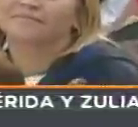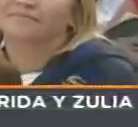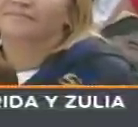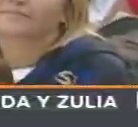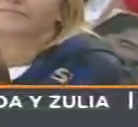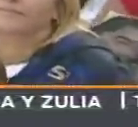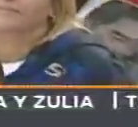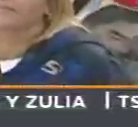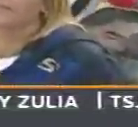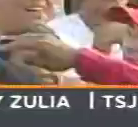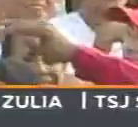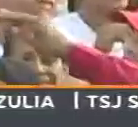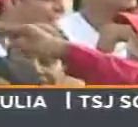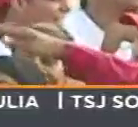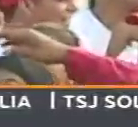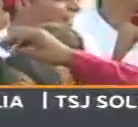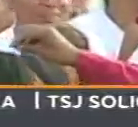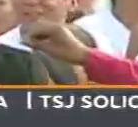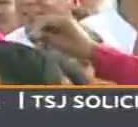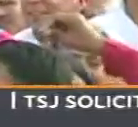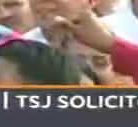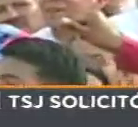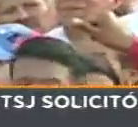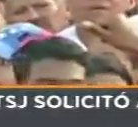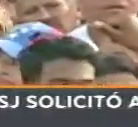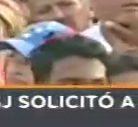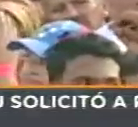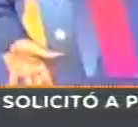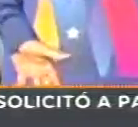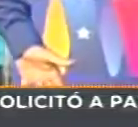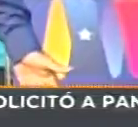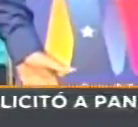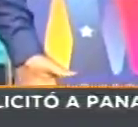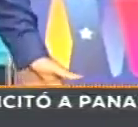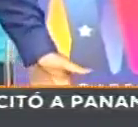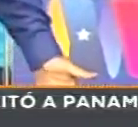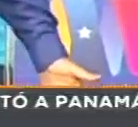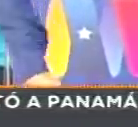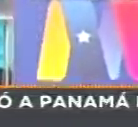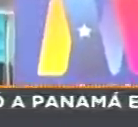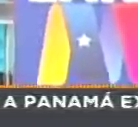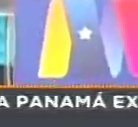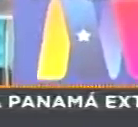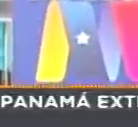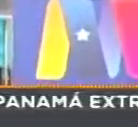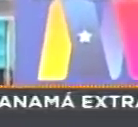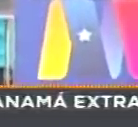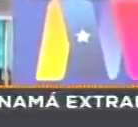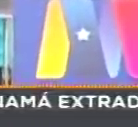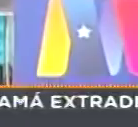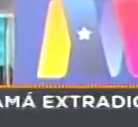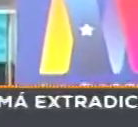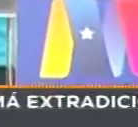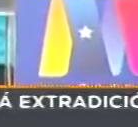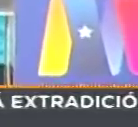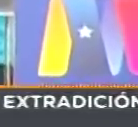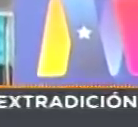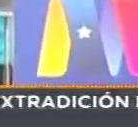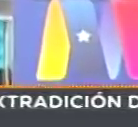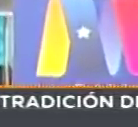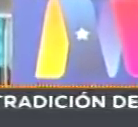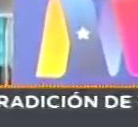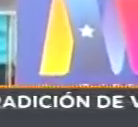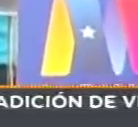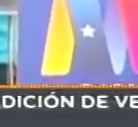está esta es la patria somos la patria tú eres la patria hombre